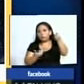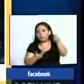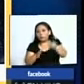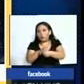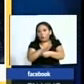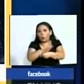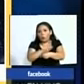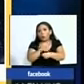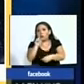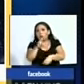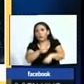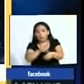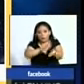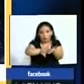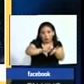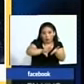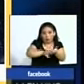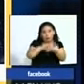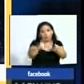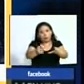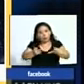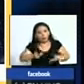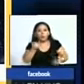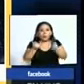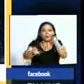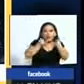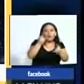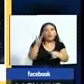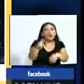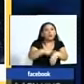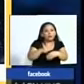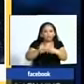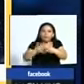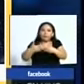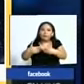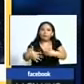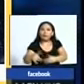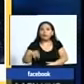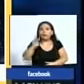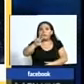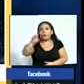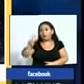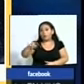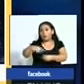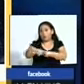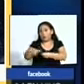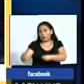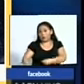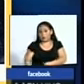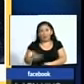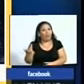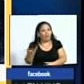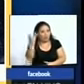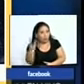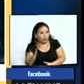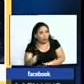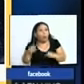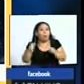que la validez de su pago por derecho de entrevista se ha extendido hasta el 31 de diciembre. Repetimos la fecha, 31 de